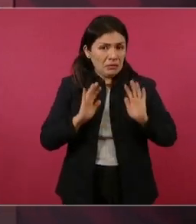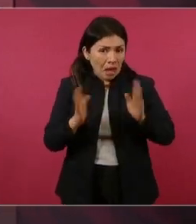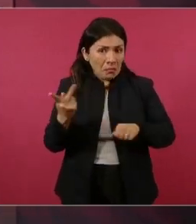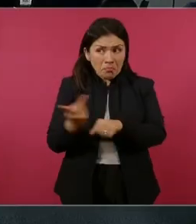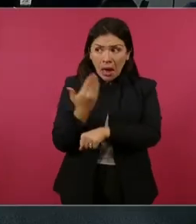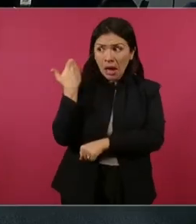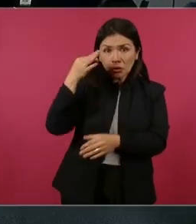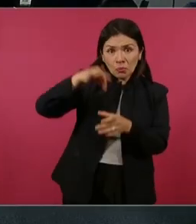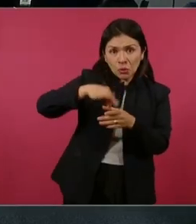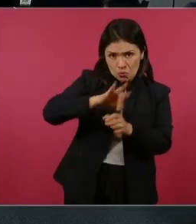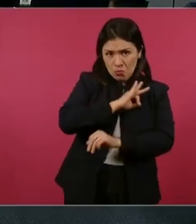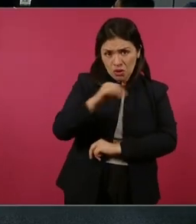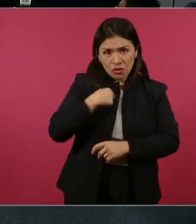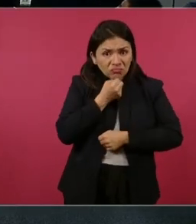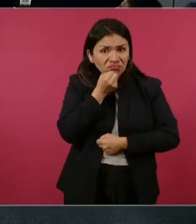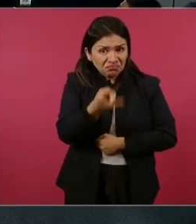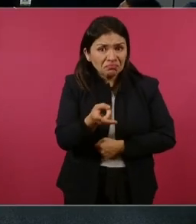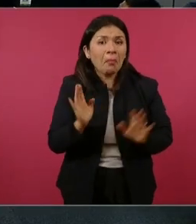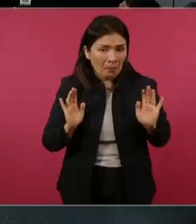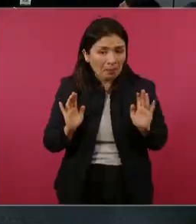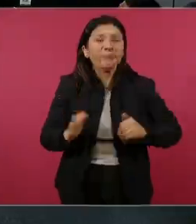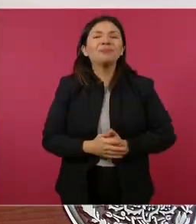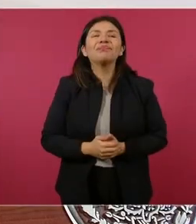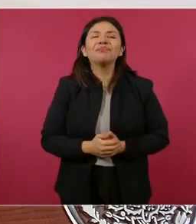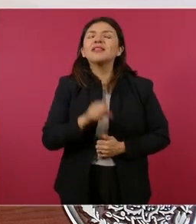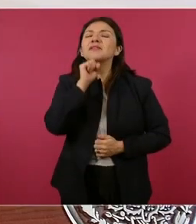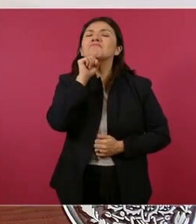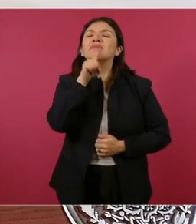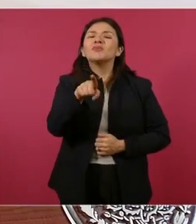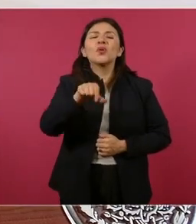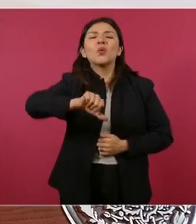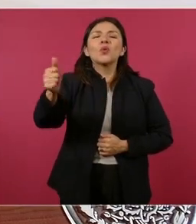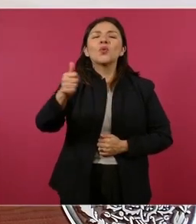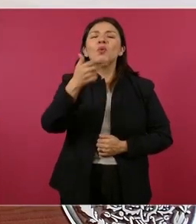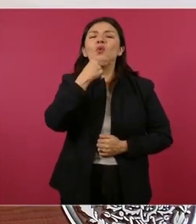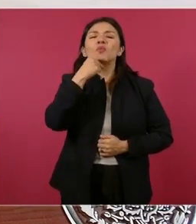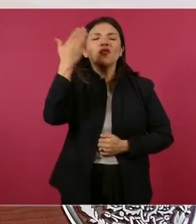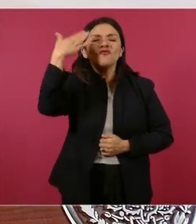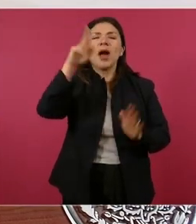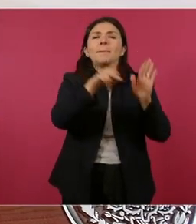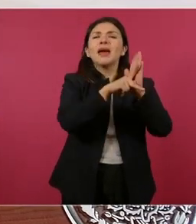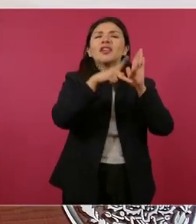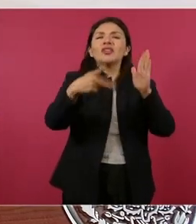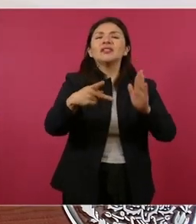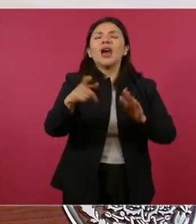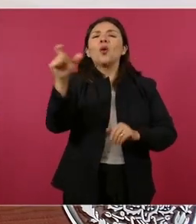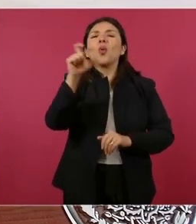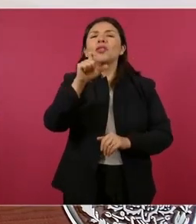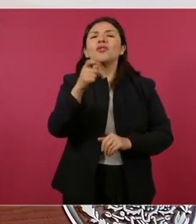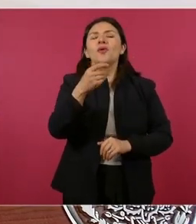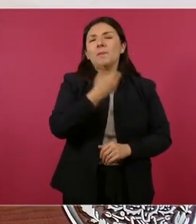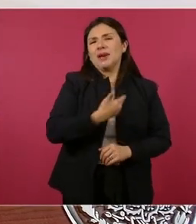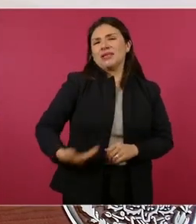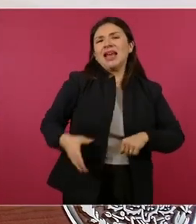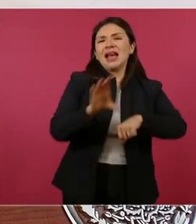la elección, ¿no? Sí, uno que fue periodista preferido de